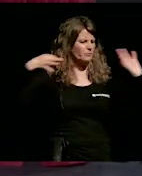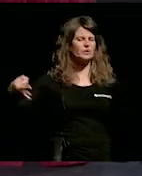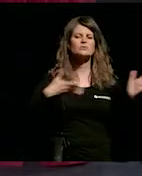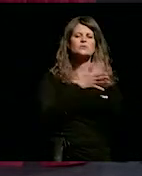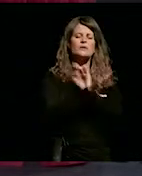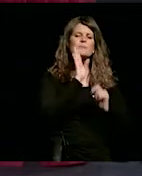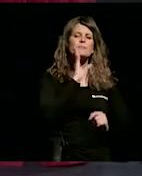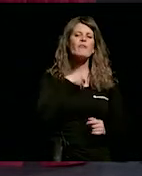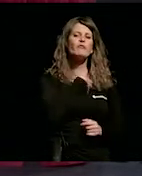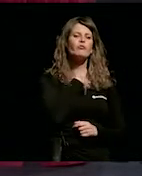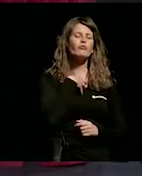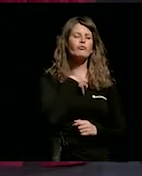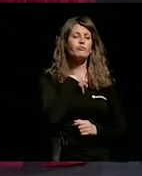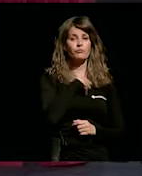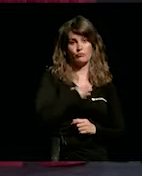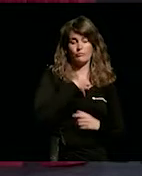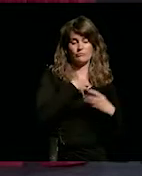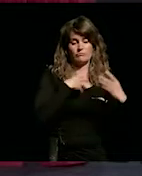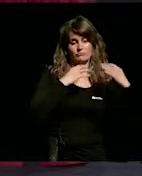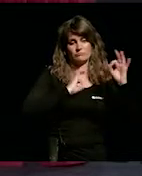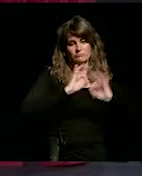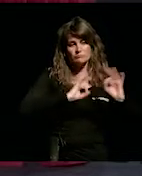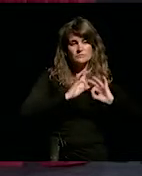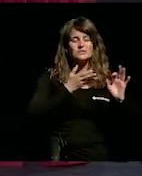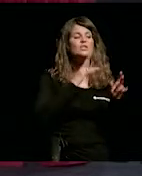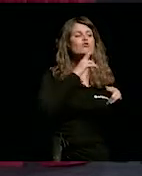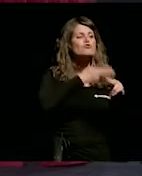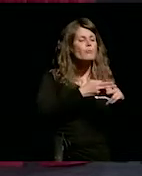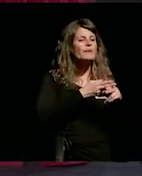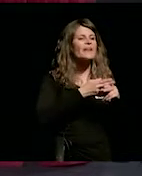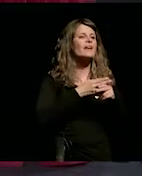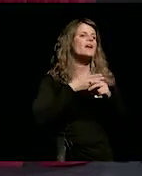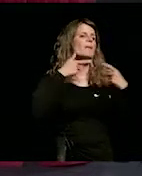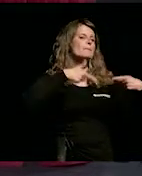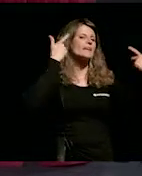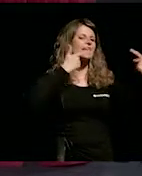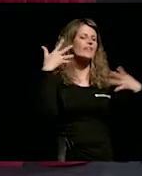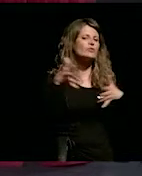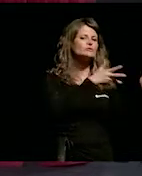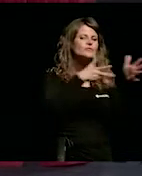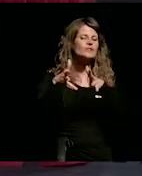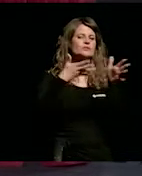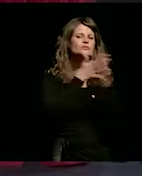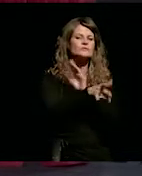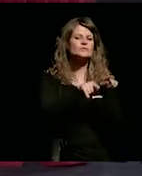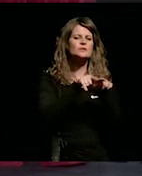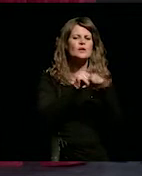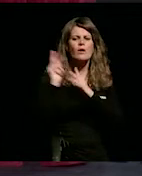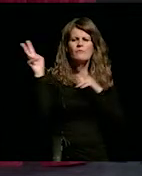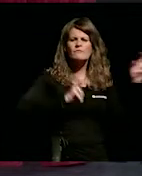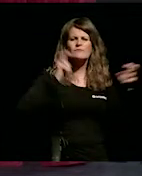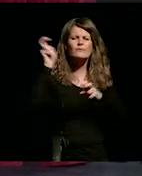La función de cierre se llamó Battle for the Winds, la batalla de los vientos. Tuvo una recepción por parte de más de